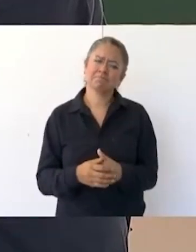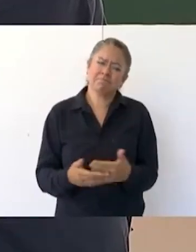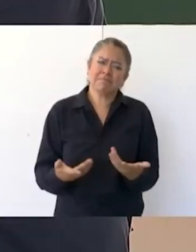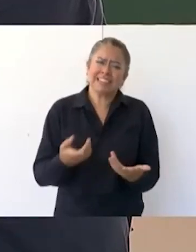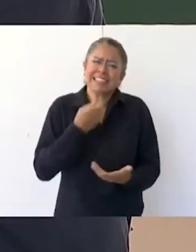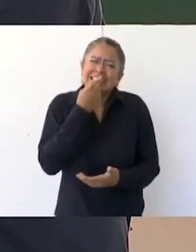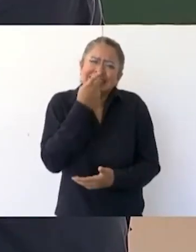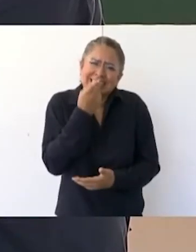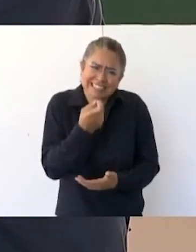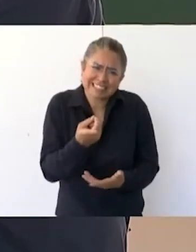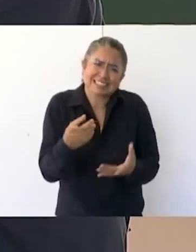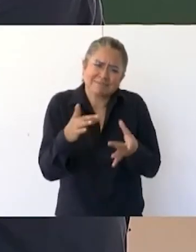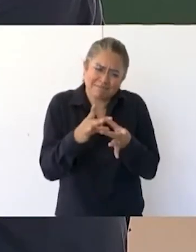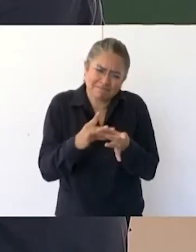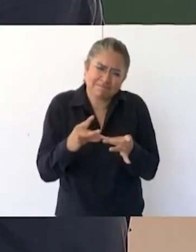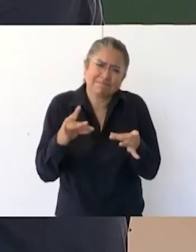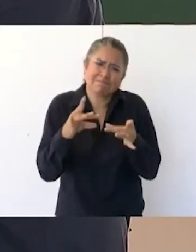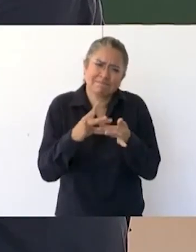Comentarles que